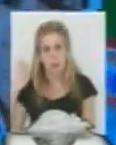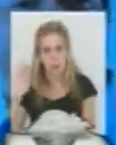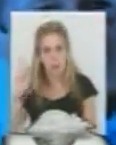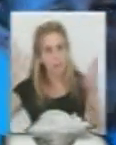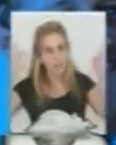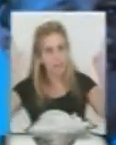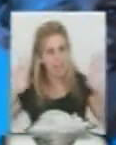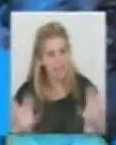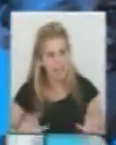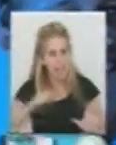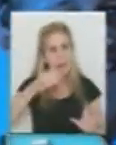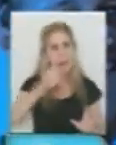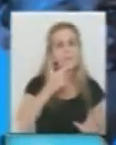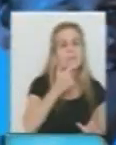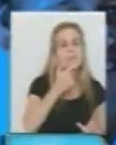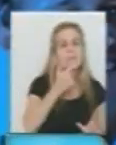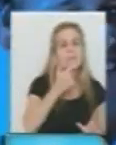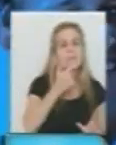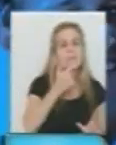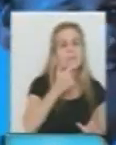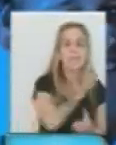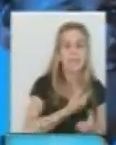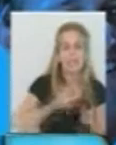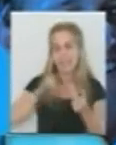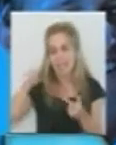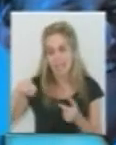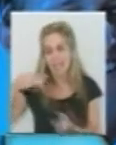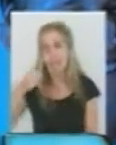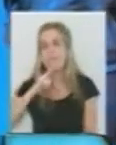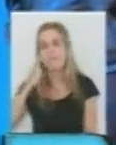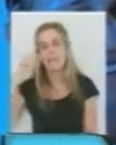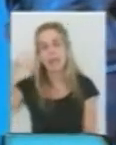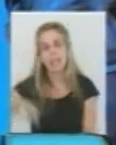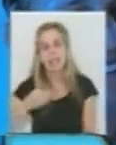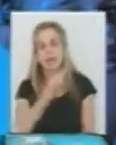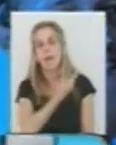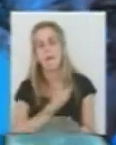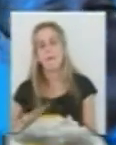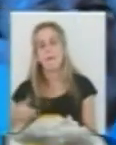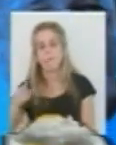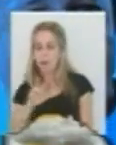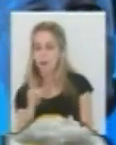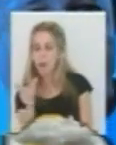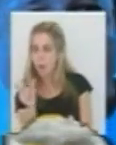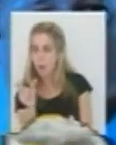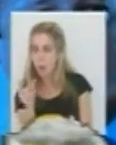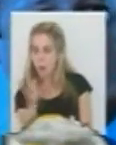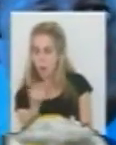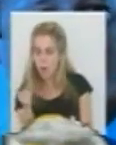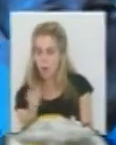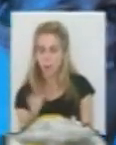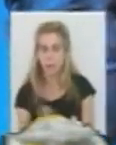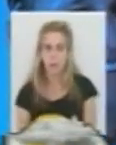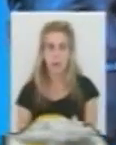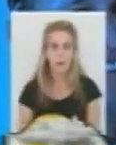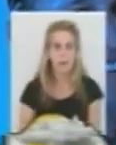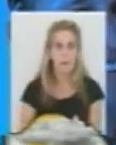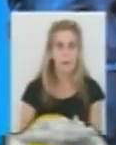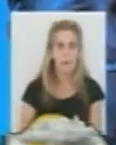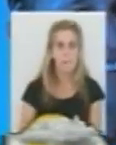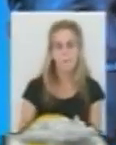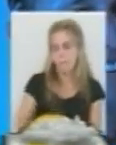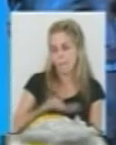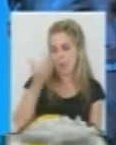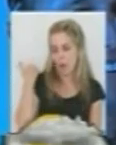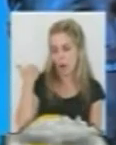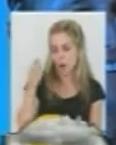tan tajantemente. Pero del Frente para la Victoria se fue, de hecho ayer Carlos Kunkel lo mató de vuelta. Bueno, Luis Sigona,